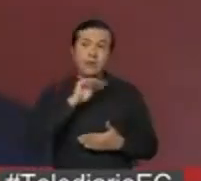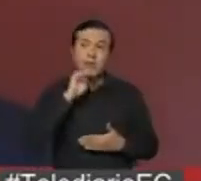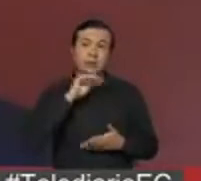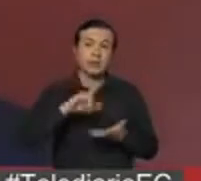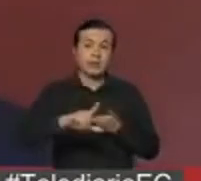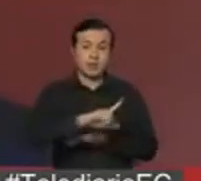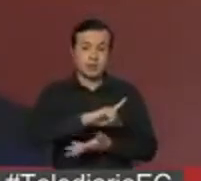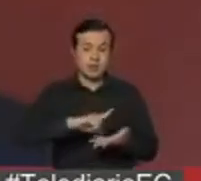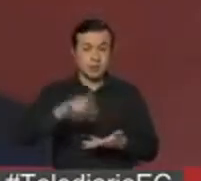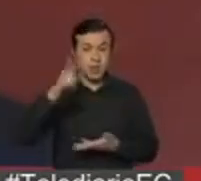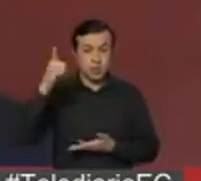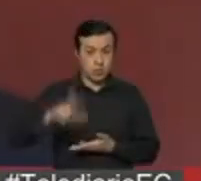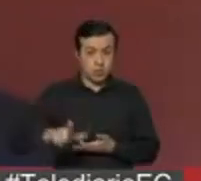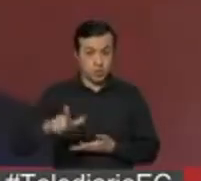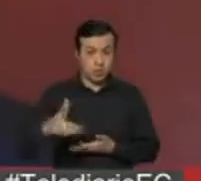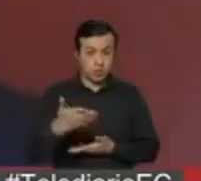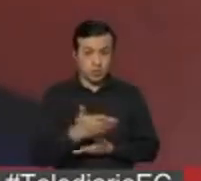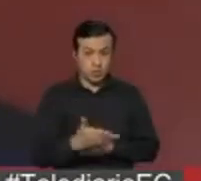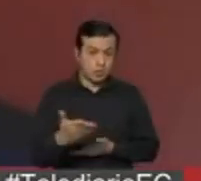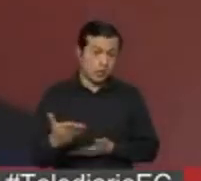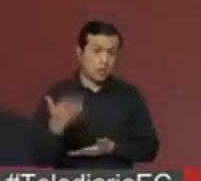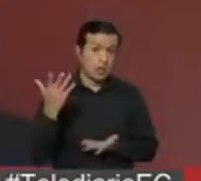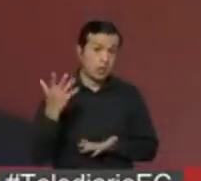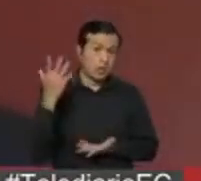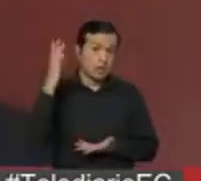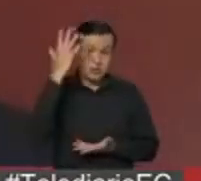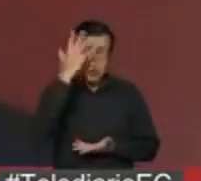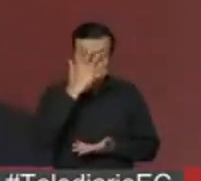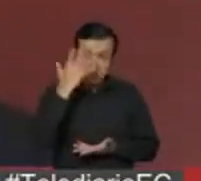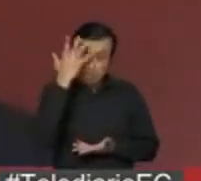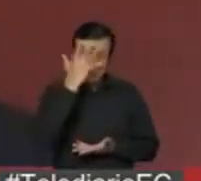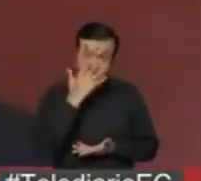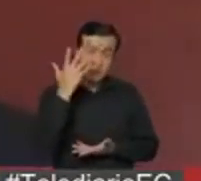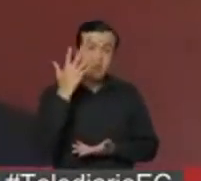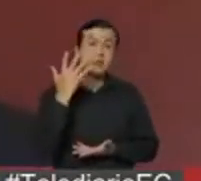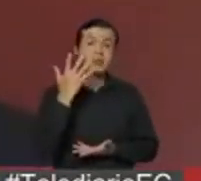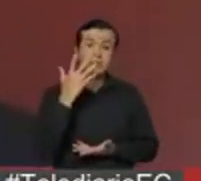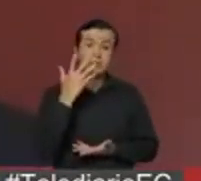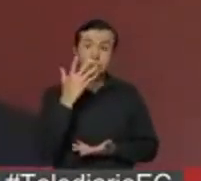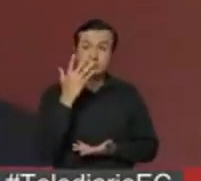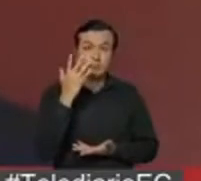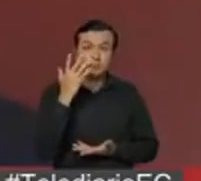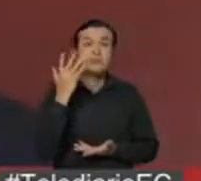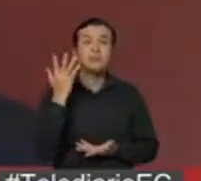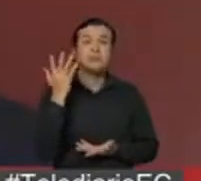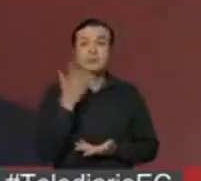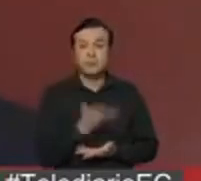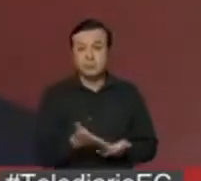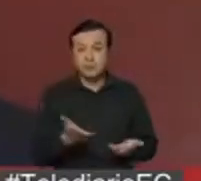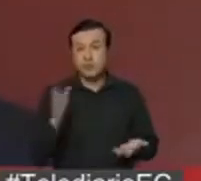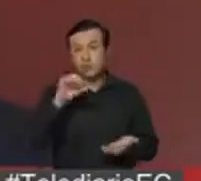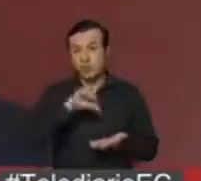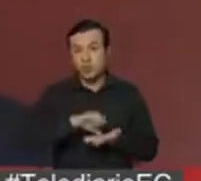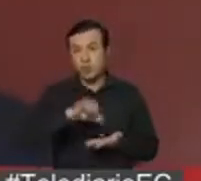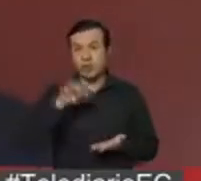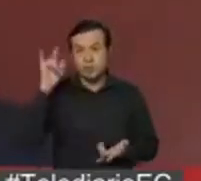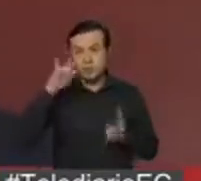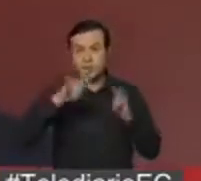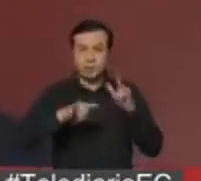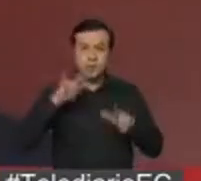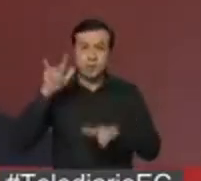Loja, tal vez Esmeraldas también entraría dentro de esto, son básicamente las ciudades a las que se está